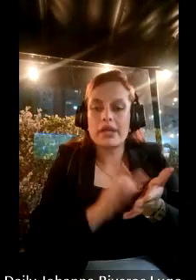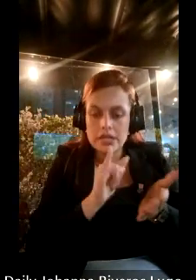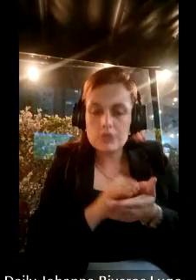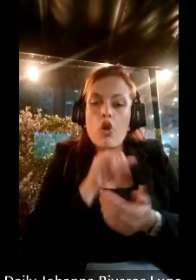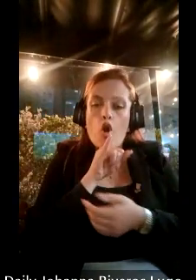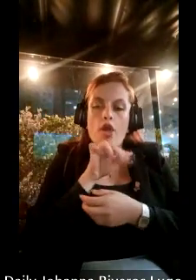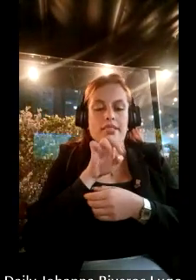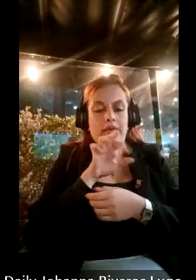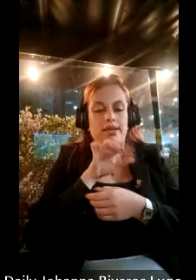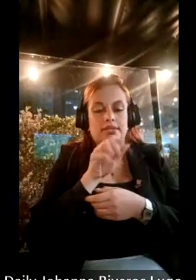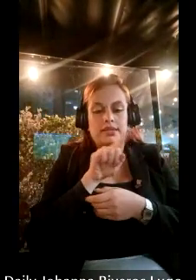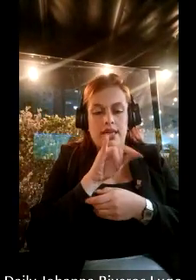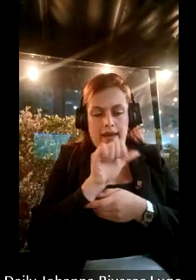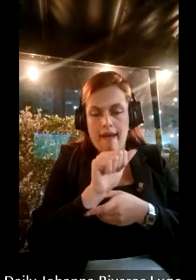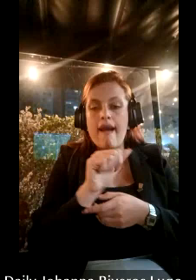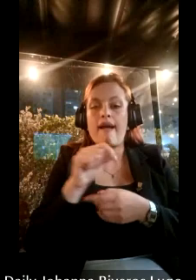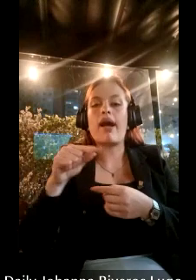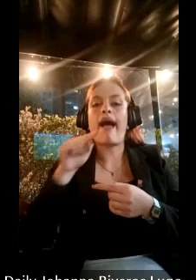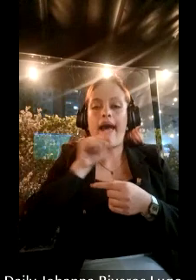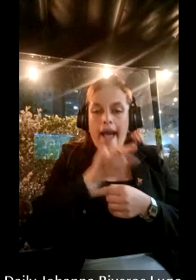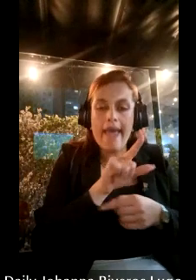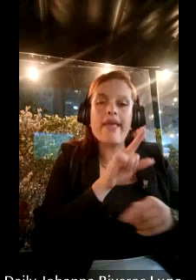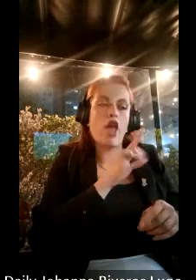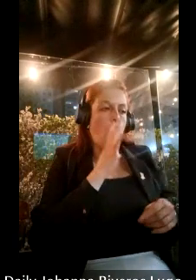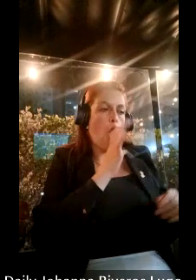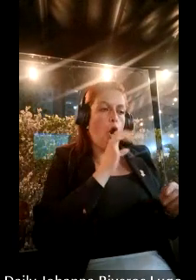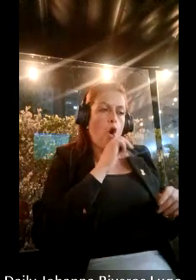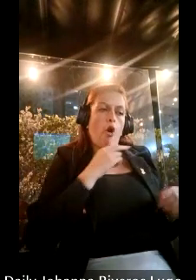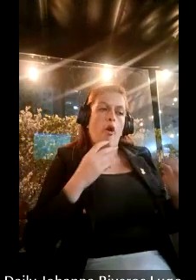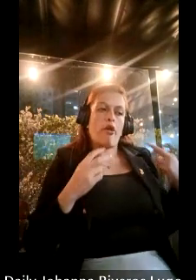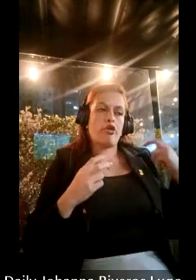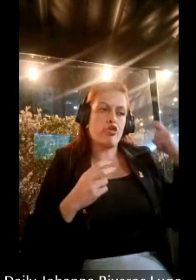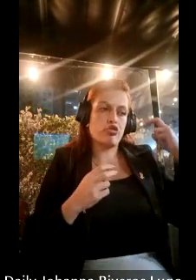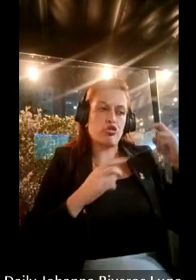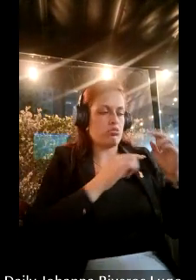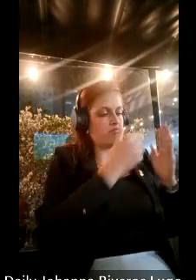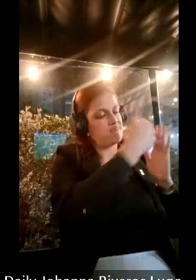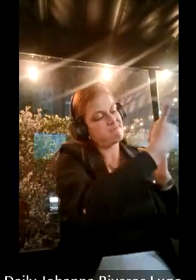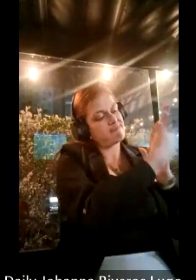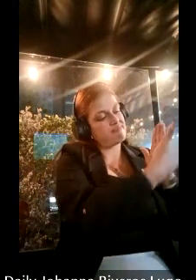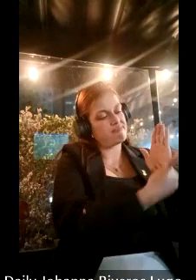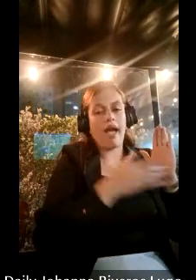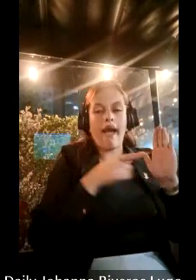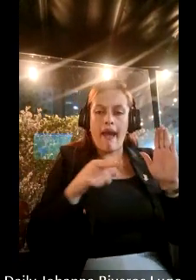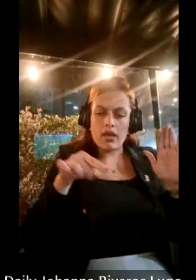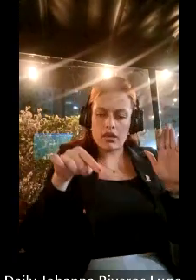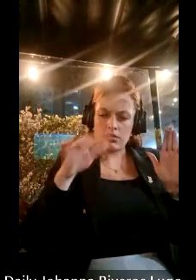estas leyes, pudo explicar este fenómeno.